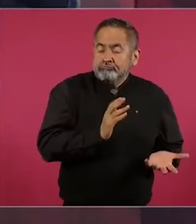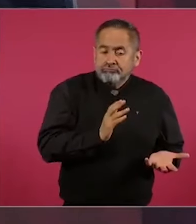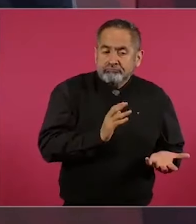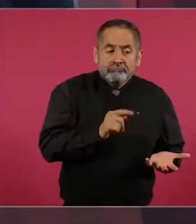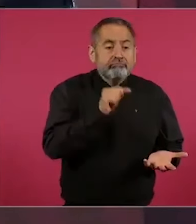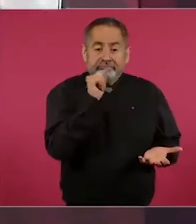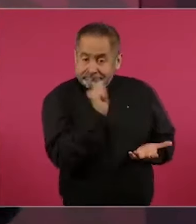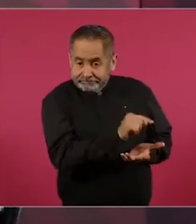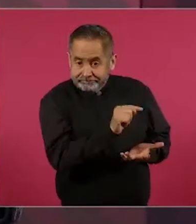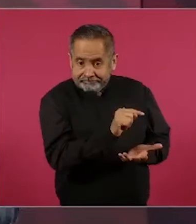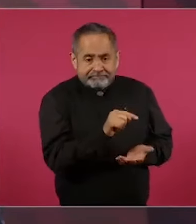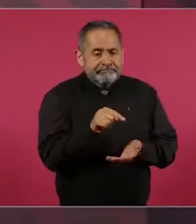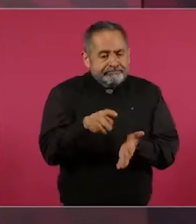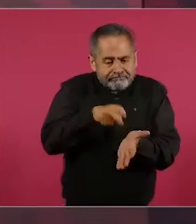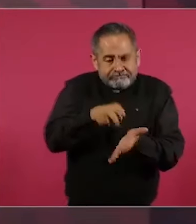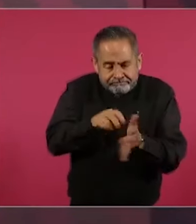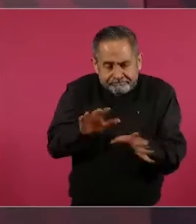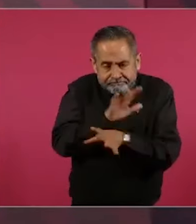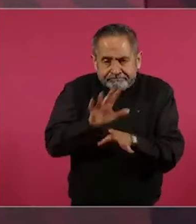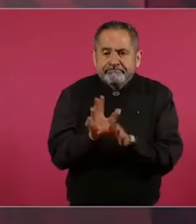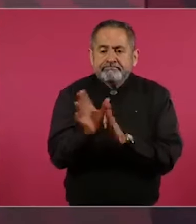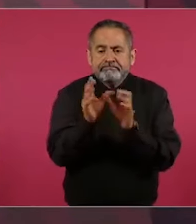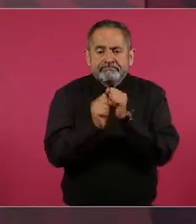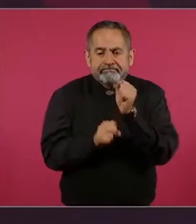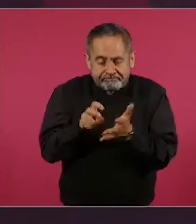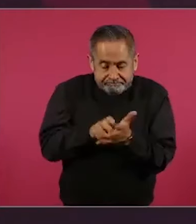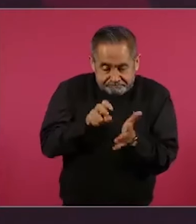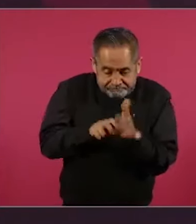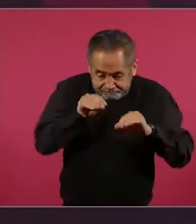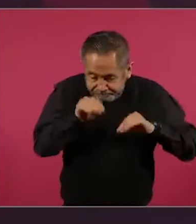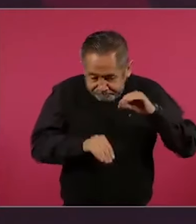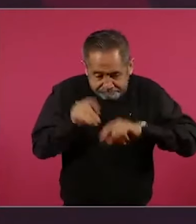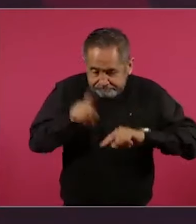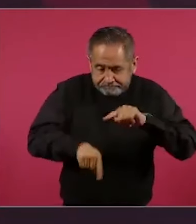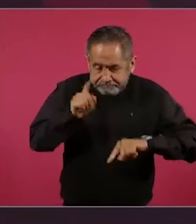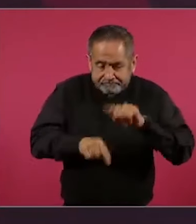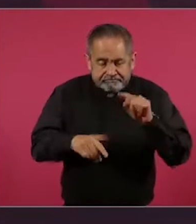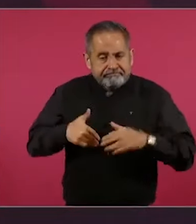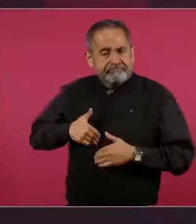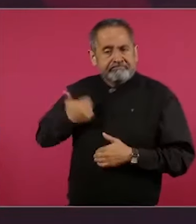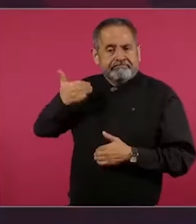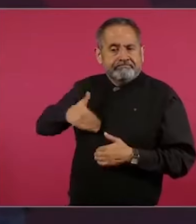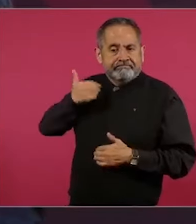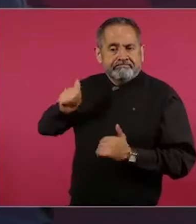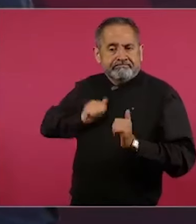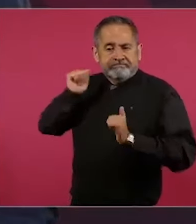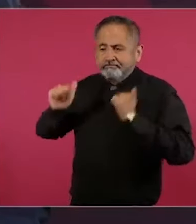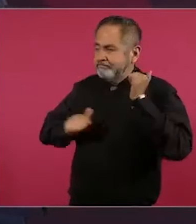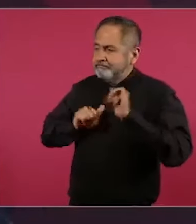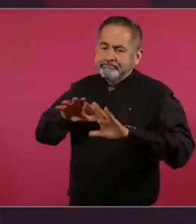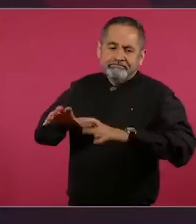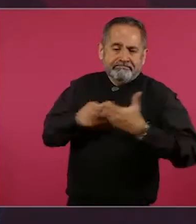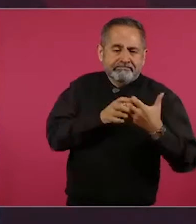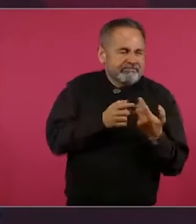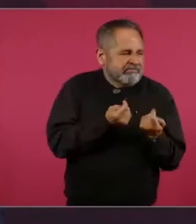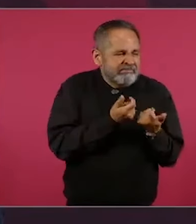llevaron a cabo reformas a la Constitución para beneficiar a una minoría